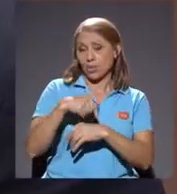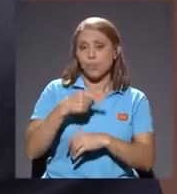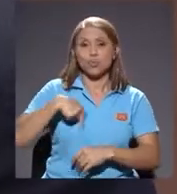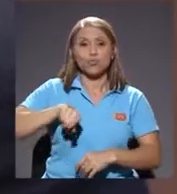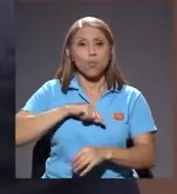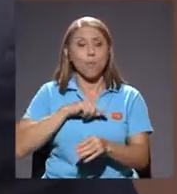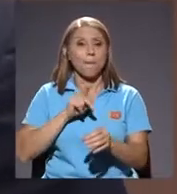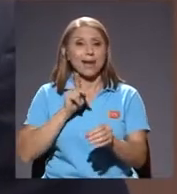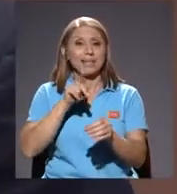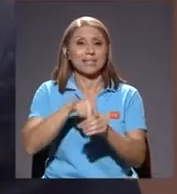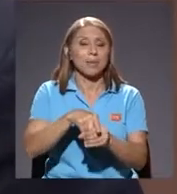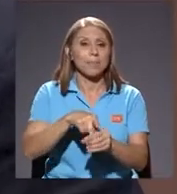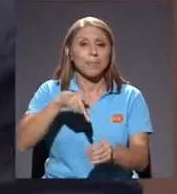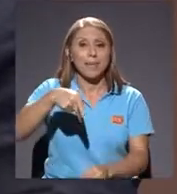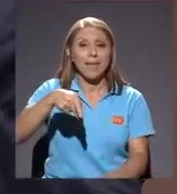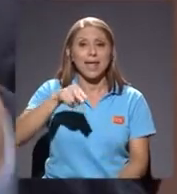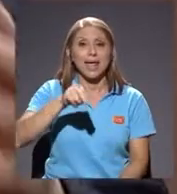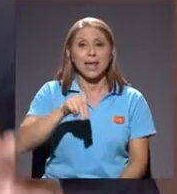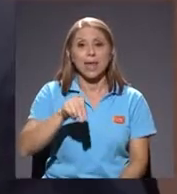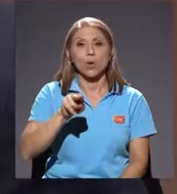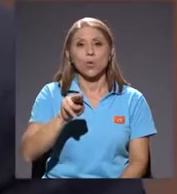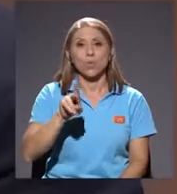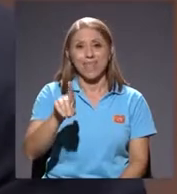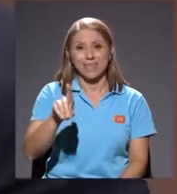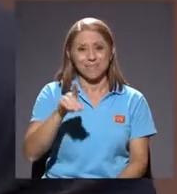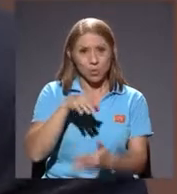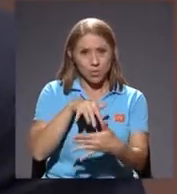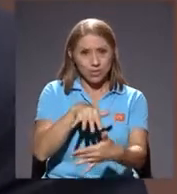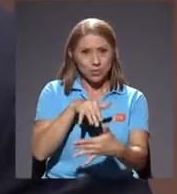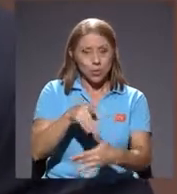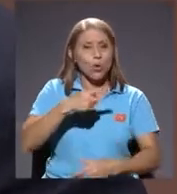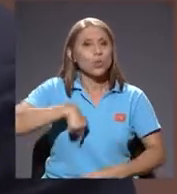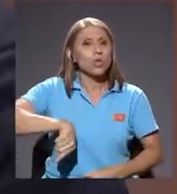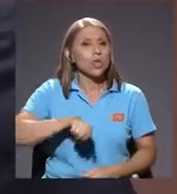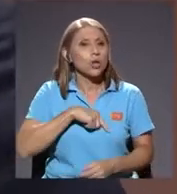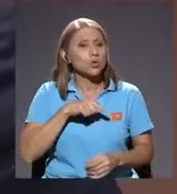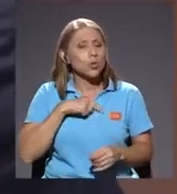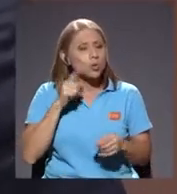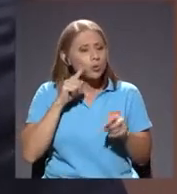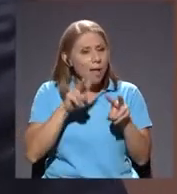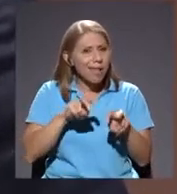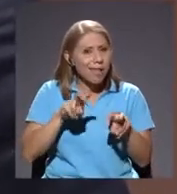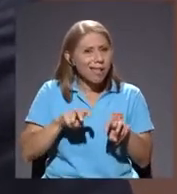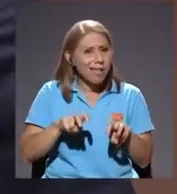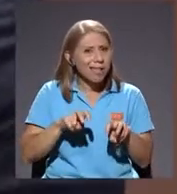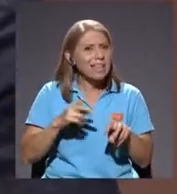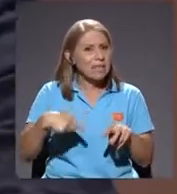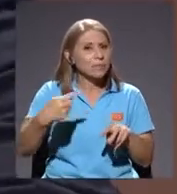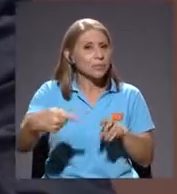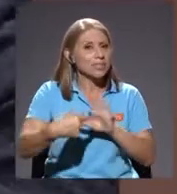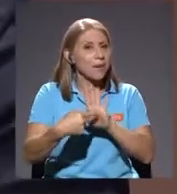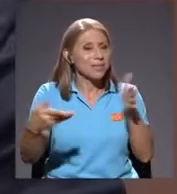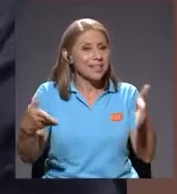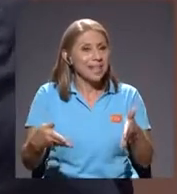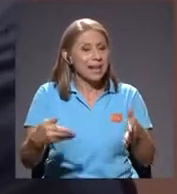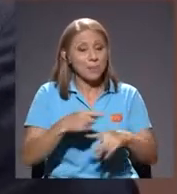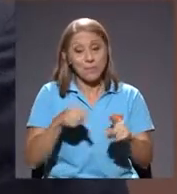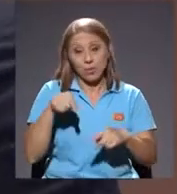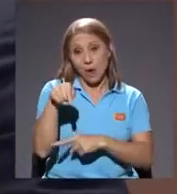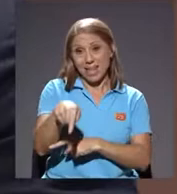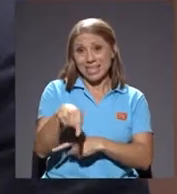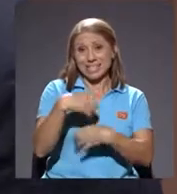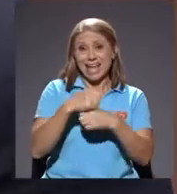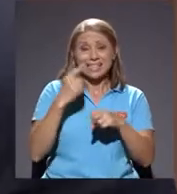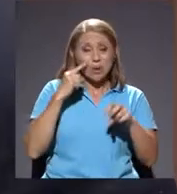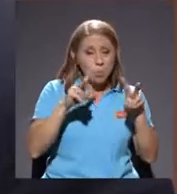estudio de perú justamente donde hicimos un barrido para presentar pronto no quiero adelantar mucha cosa se hace un barrido de